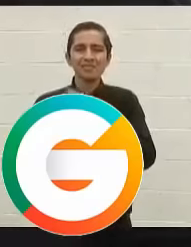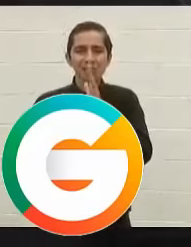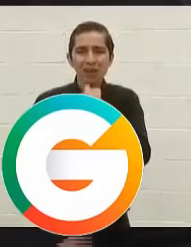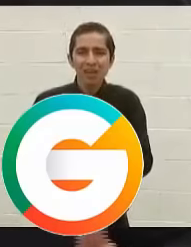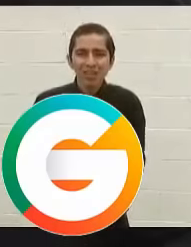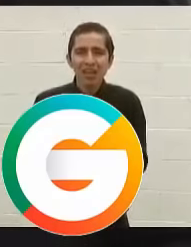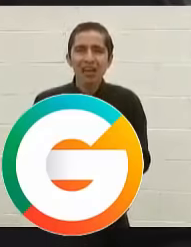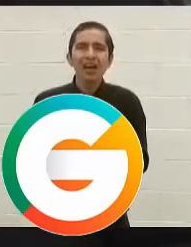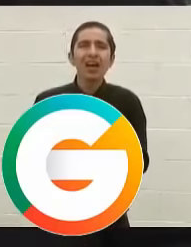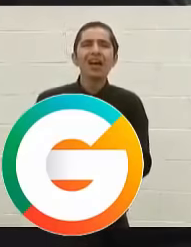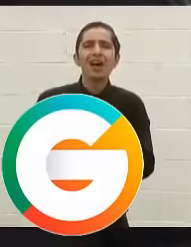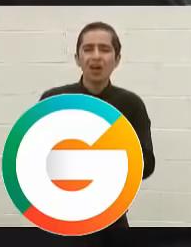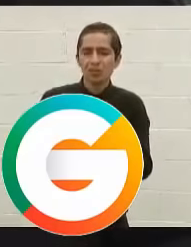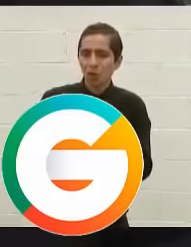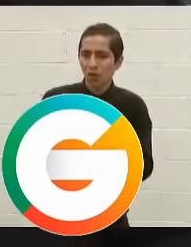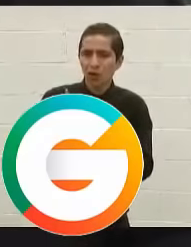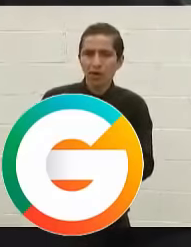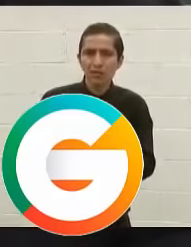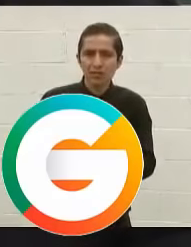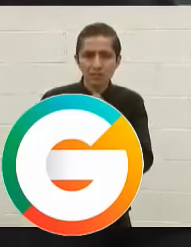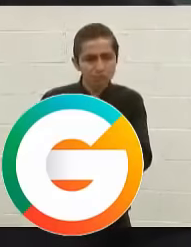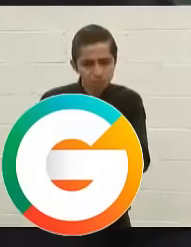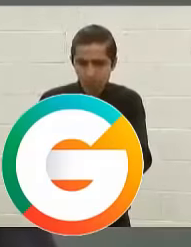el prólogo de la investigación.